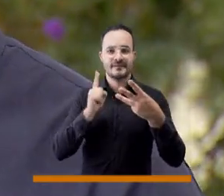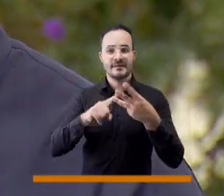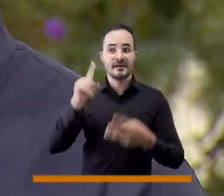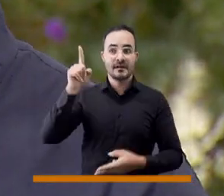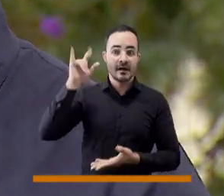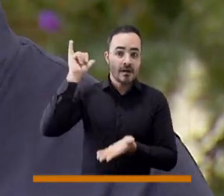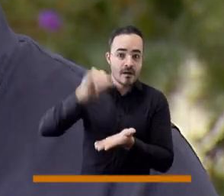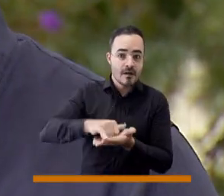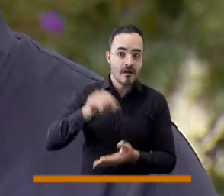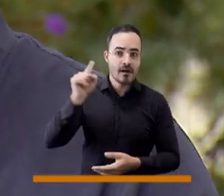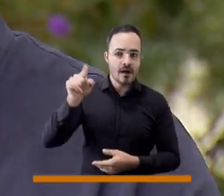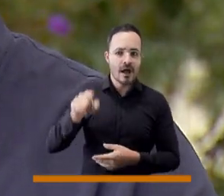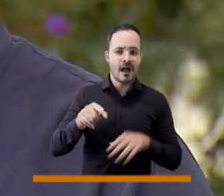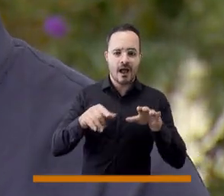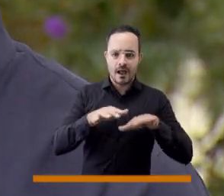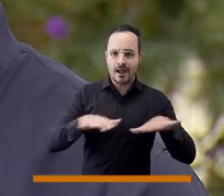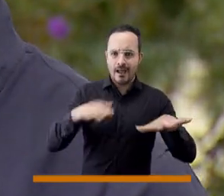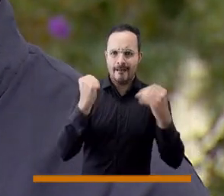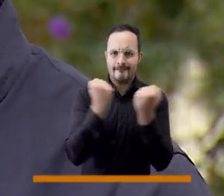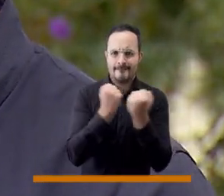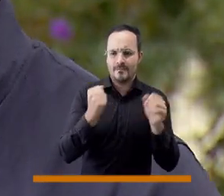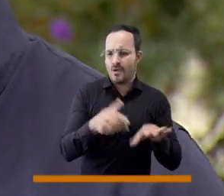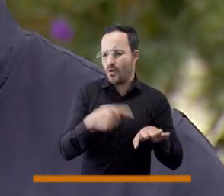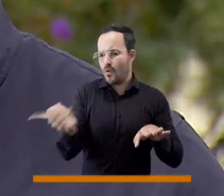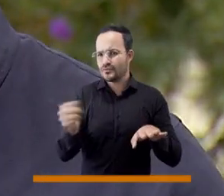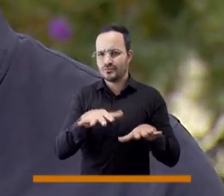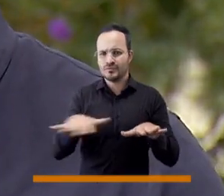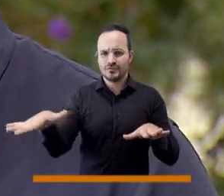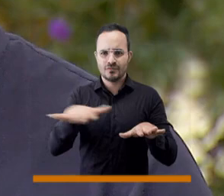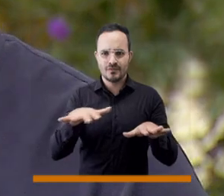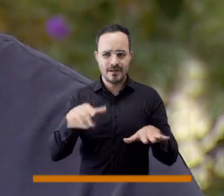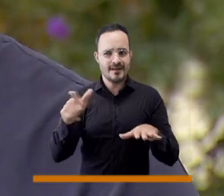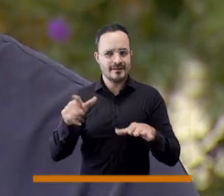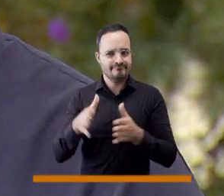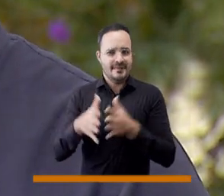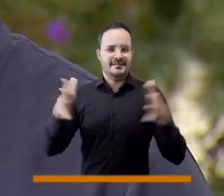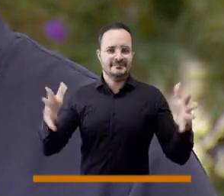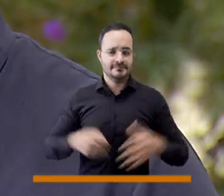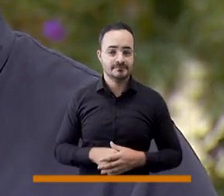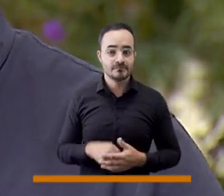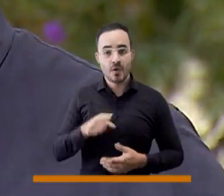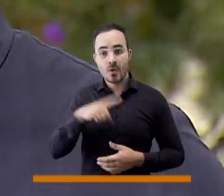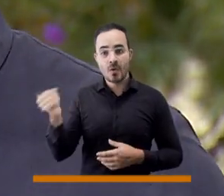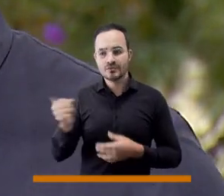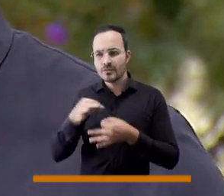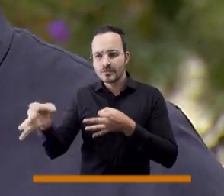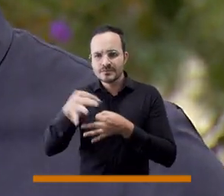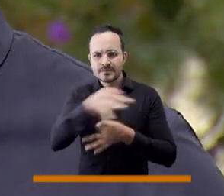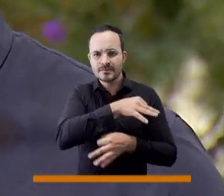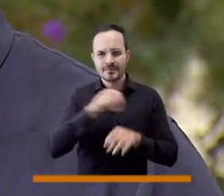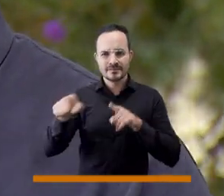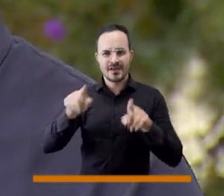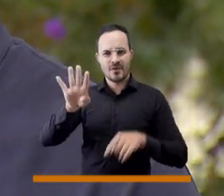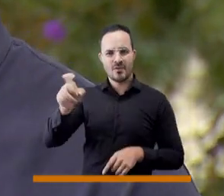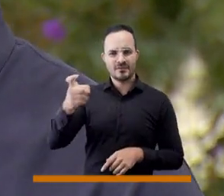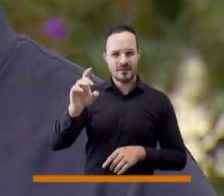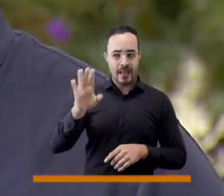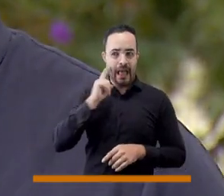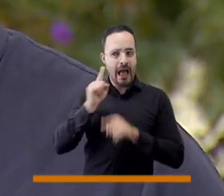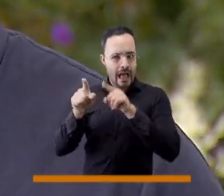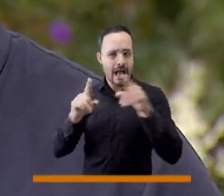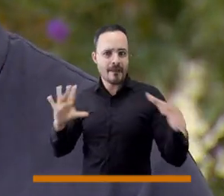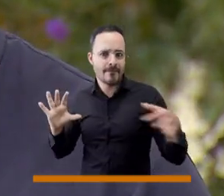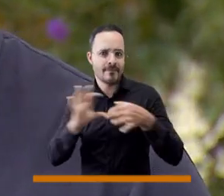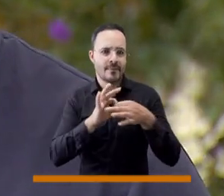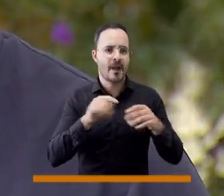segunda pista y segunda terminal del aeropuerto José María Córdoba, que podamos interconectar estos municipios que están alrededor de las vías 4G